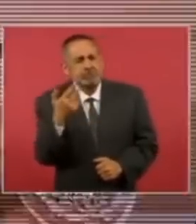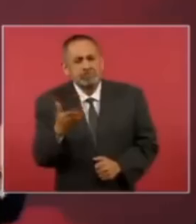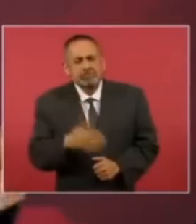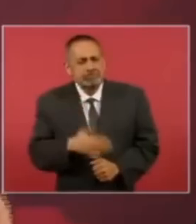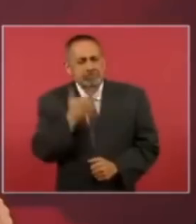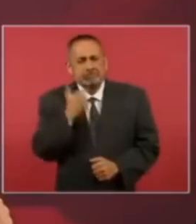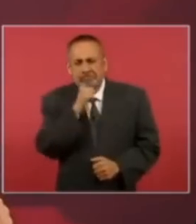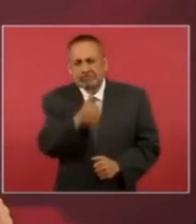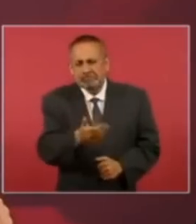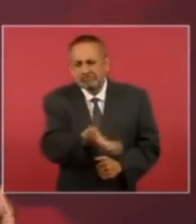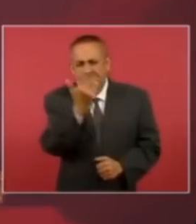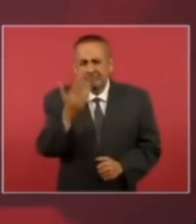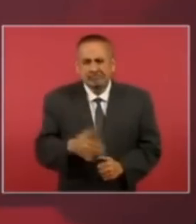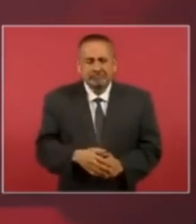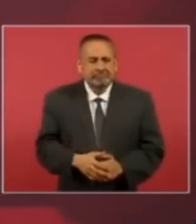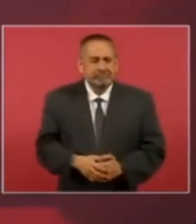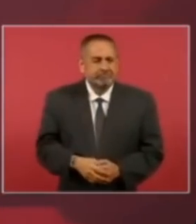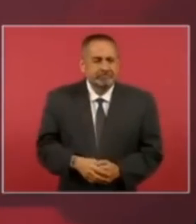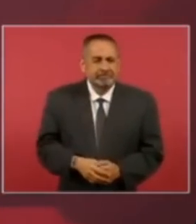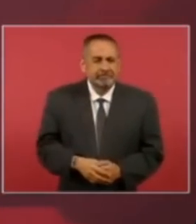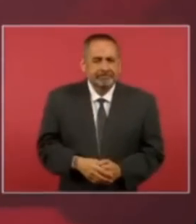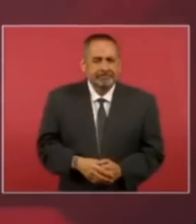No sirven para nada. O sea,